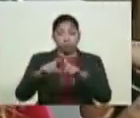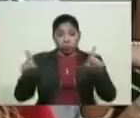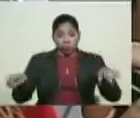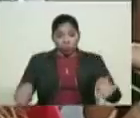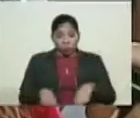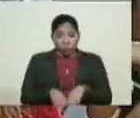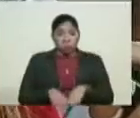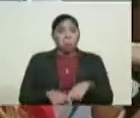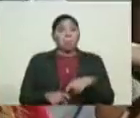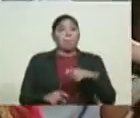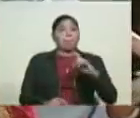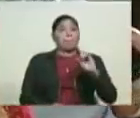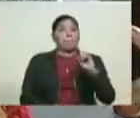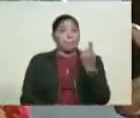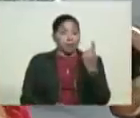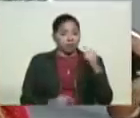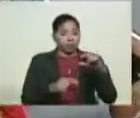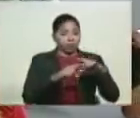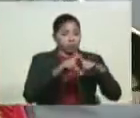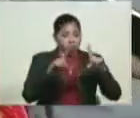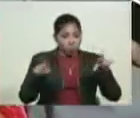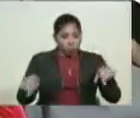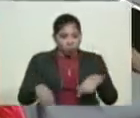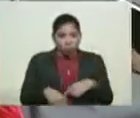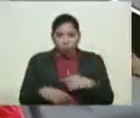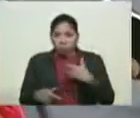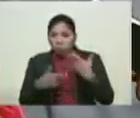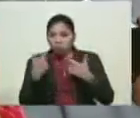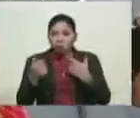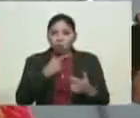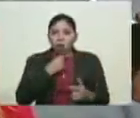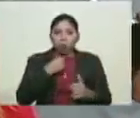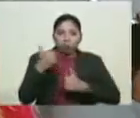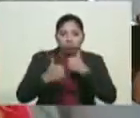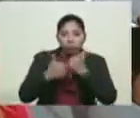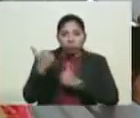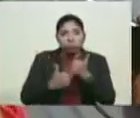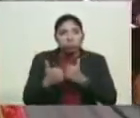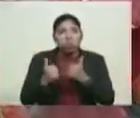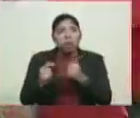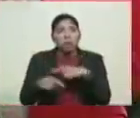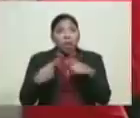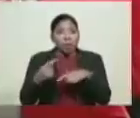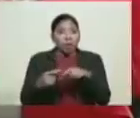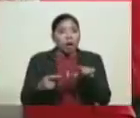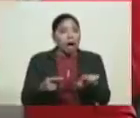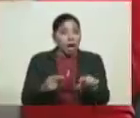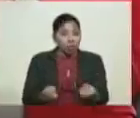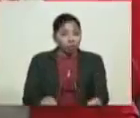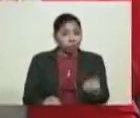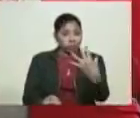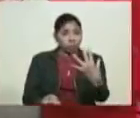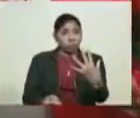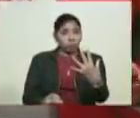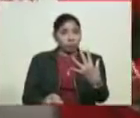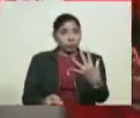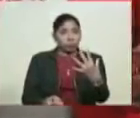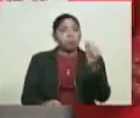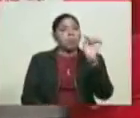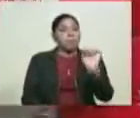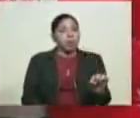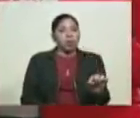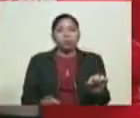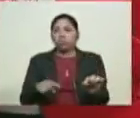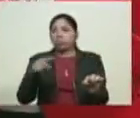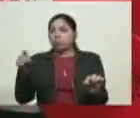pantalla. Primero tenemos que en el tarjetón buscar nuestra opción y después que aparece nuestra opción en la pantalla, le damos votar y listo,